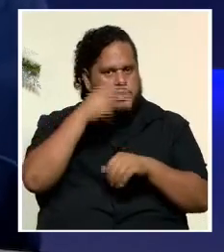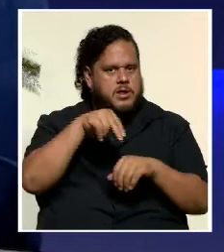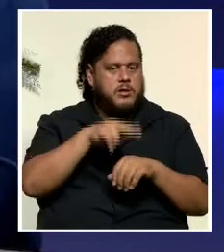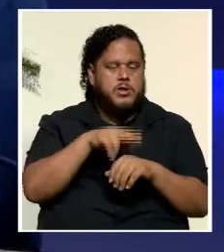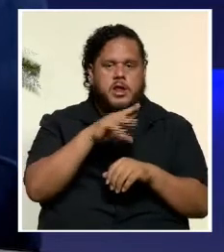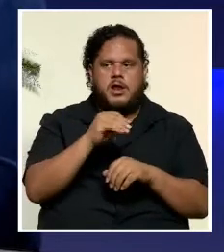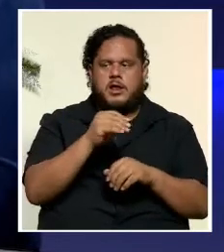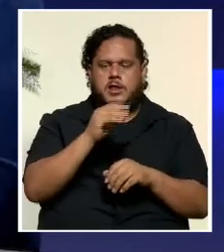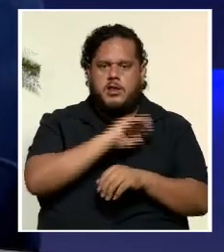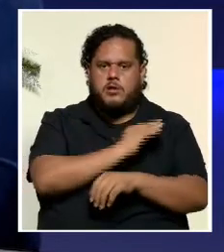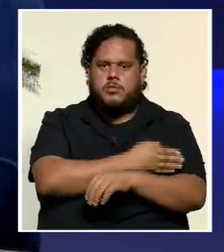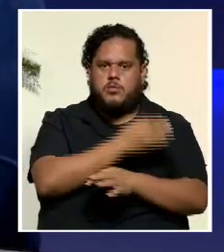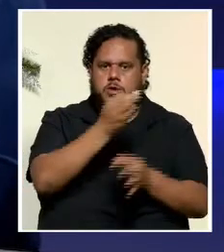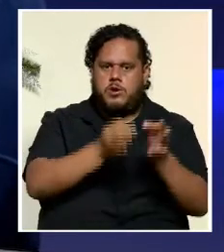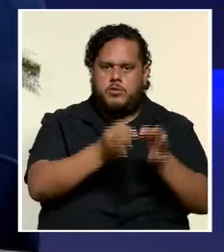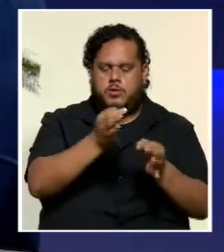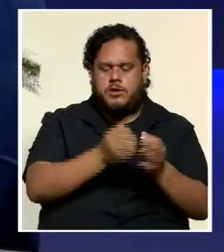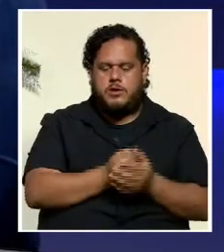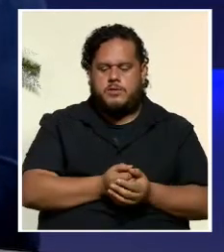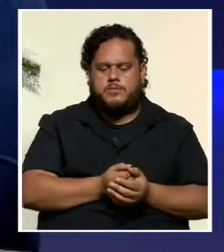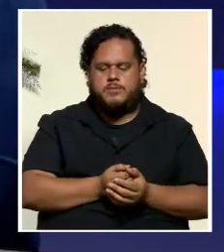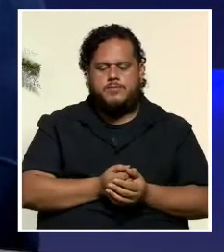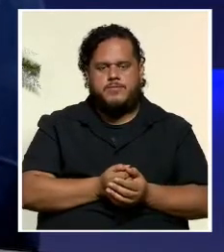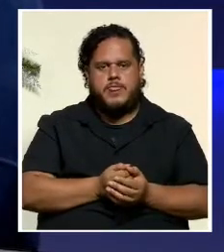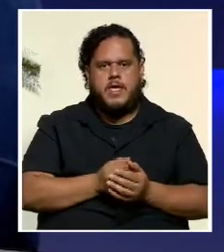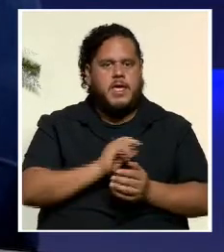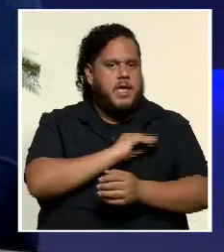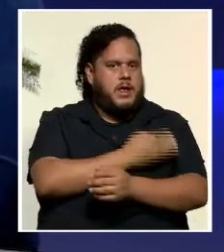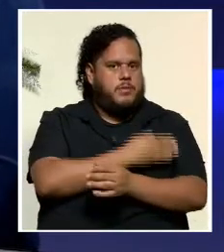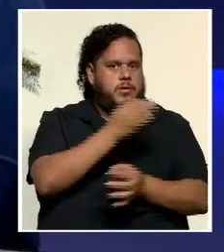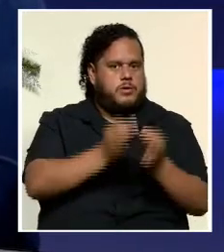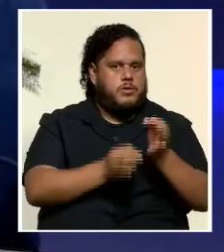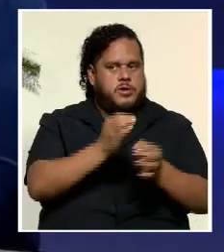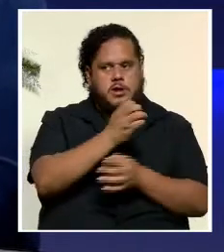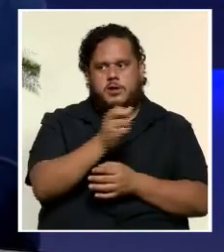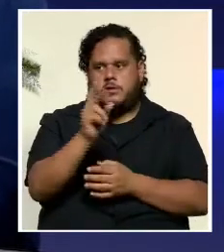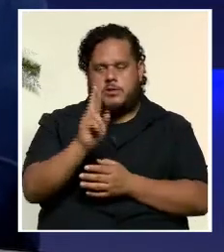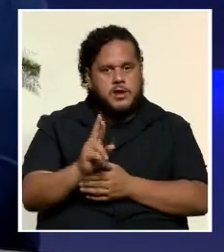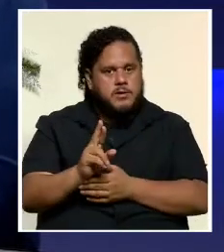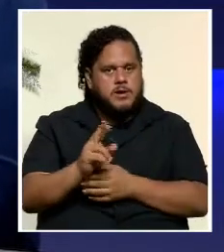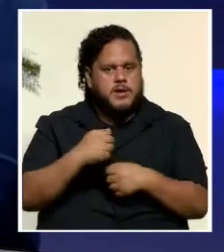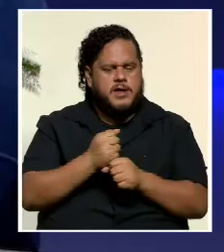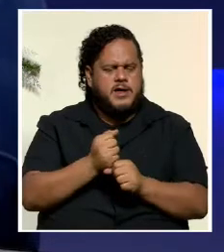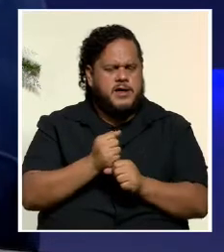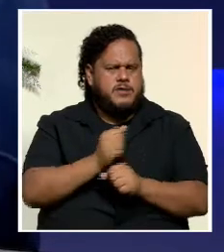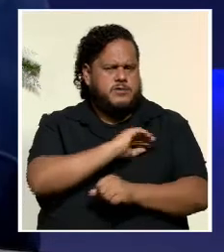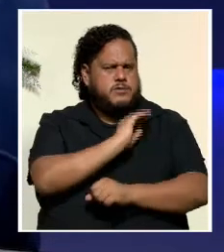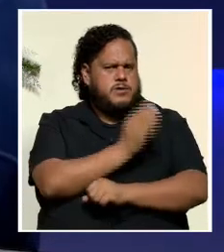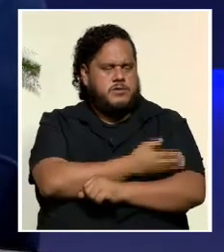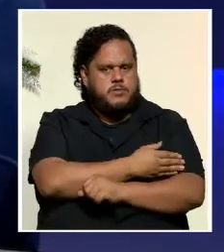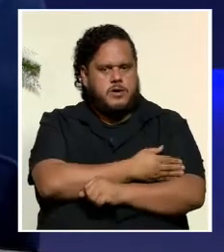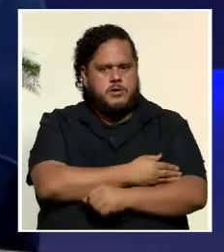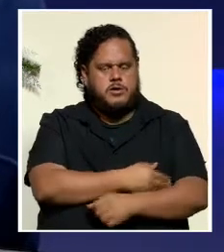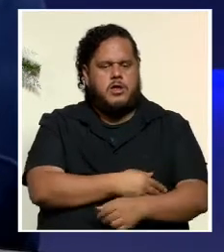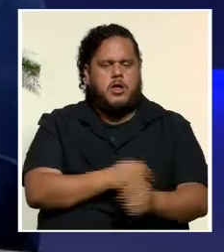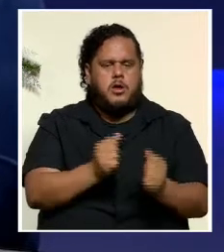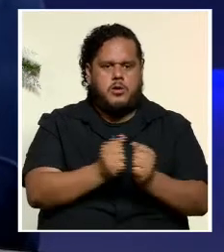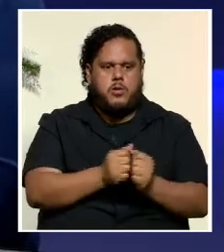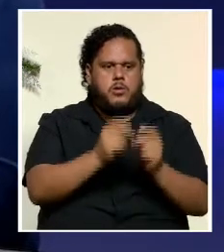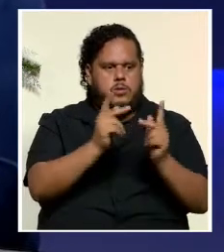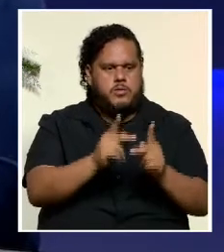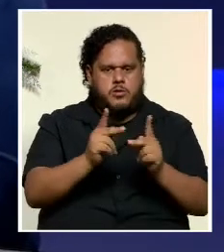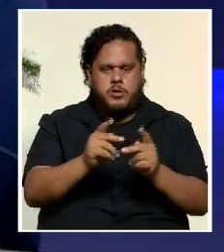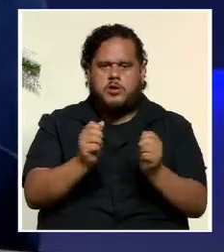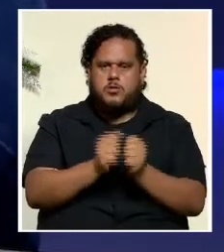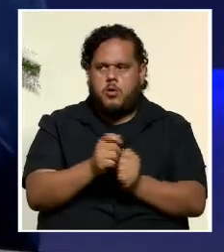de los poderes judiciales. El Poder Judicial costarricense ha hecho esfuerzos ingentes con los pocos recursos